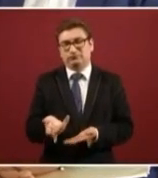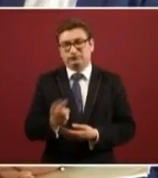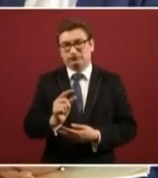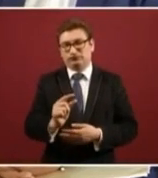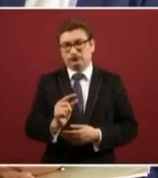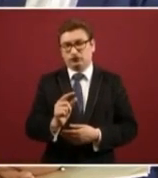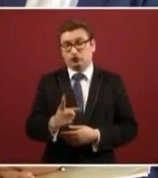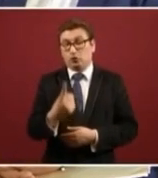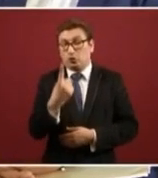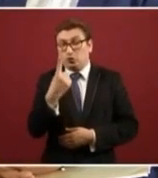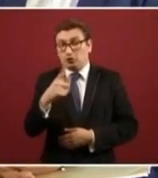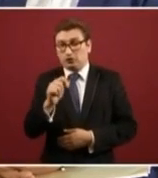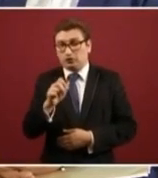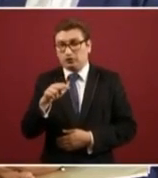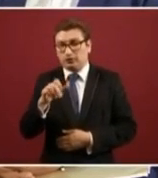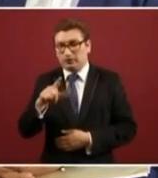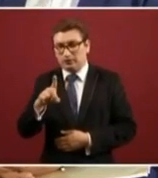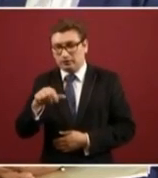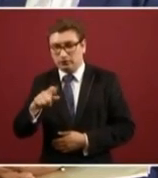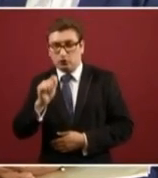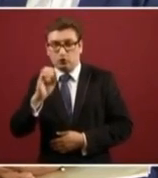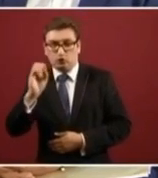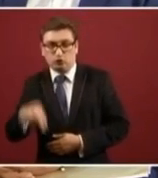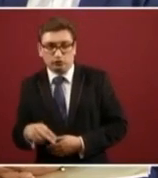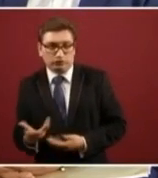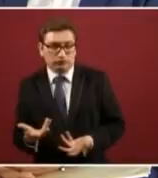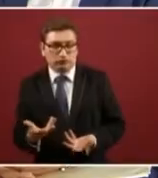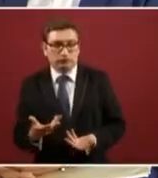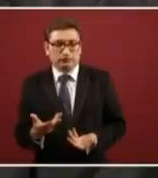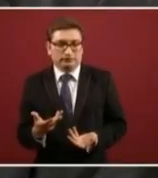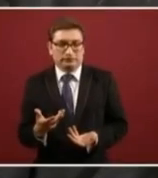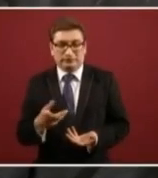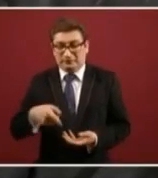la tonelada a los campesinos.